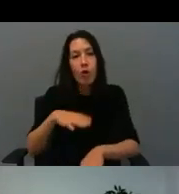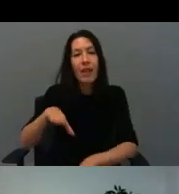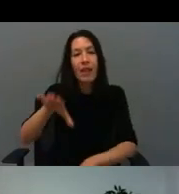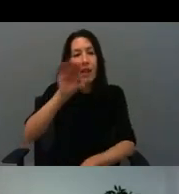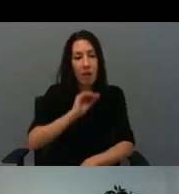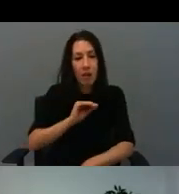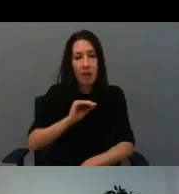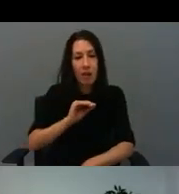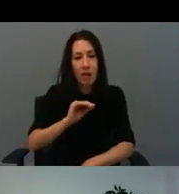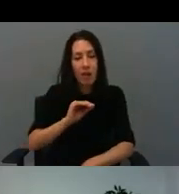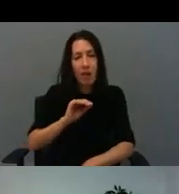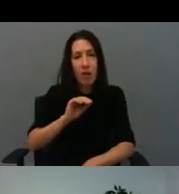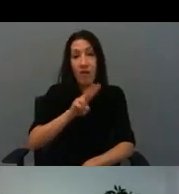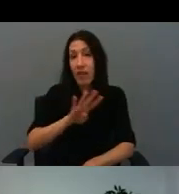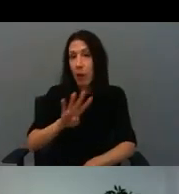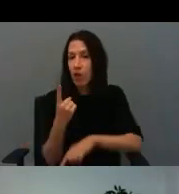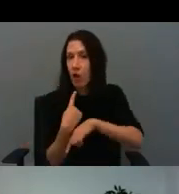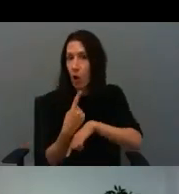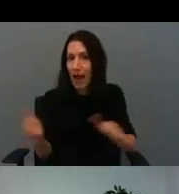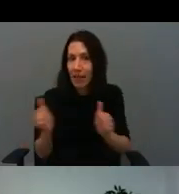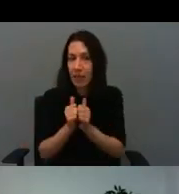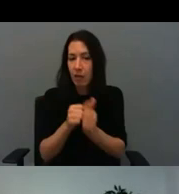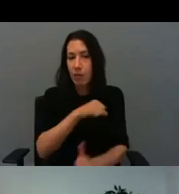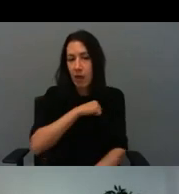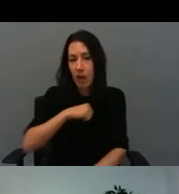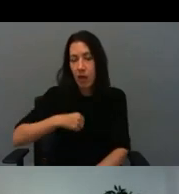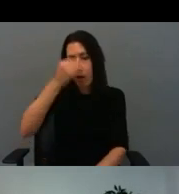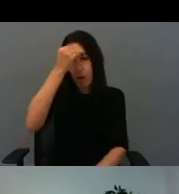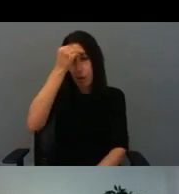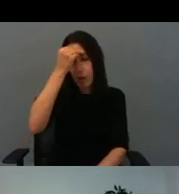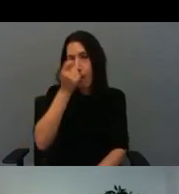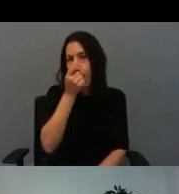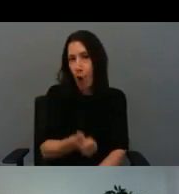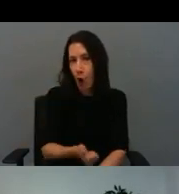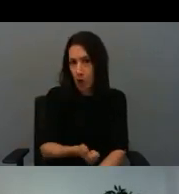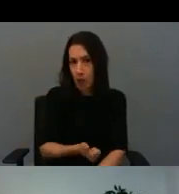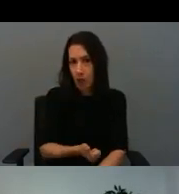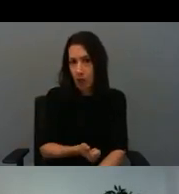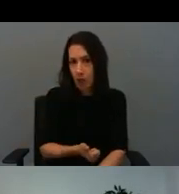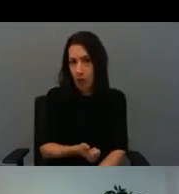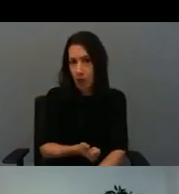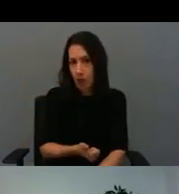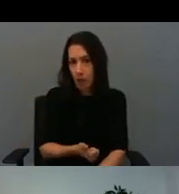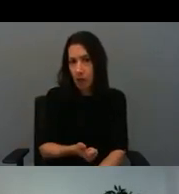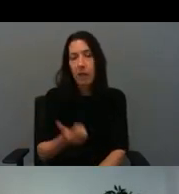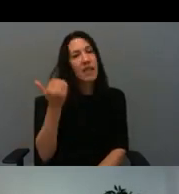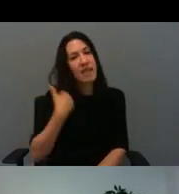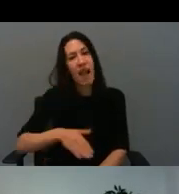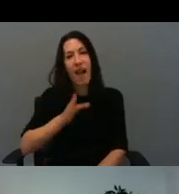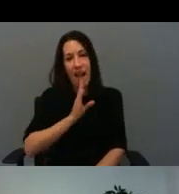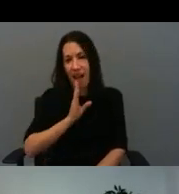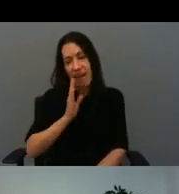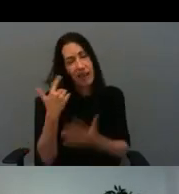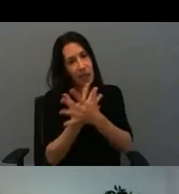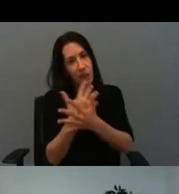de 24 horas me parecía una cantidad muy pequeña. Pero ya ha resuelto durante